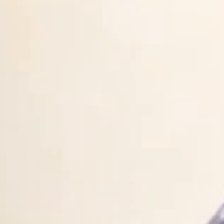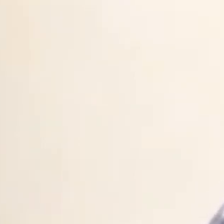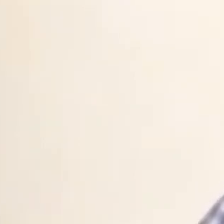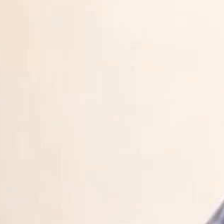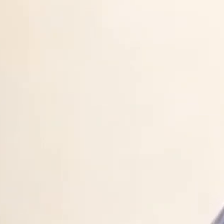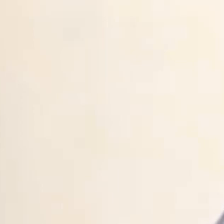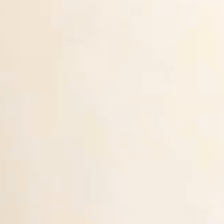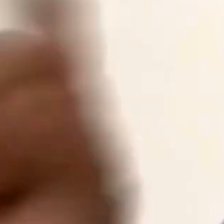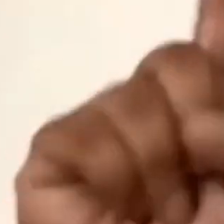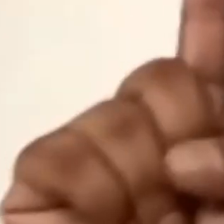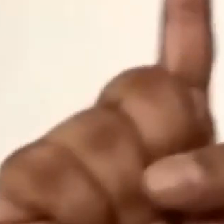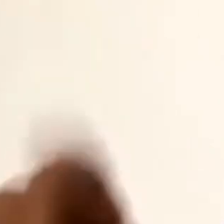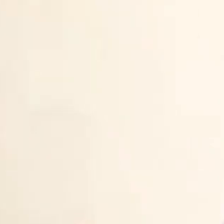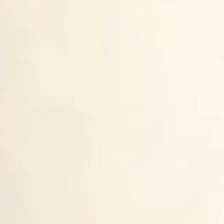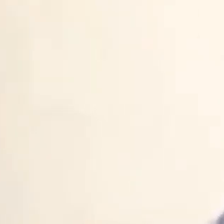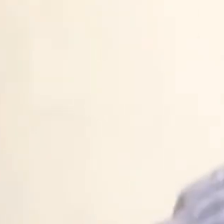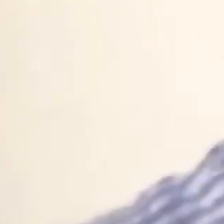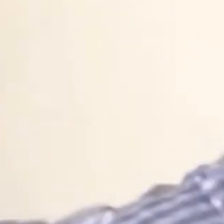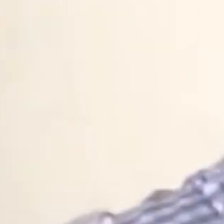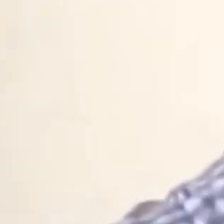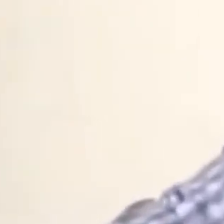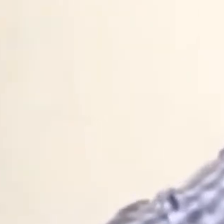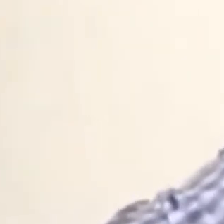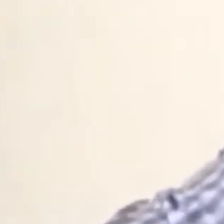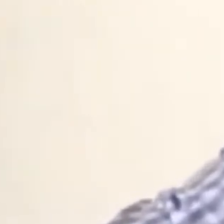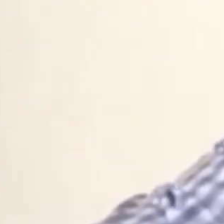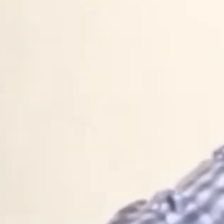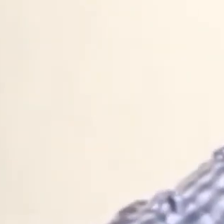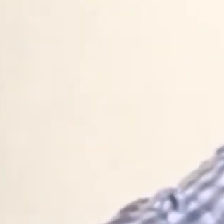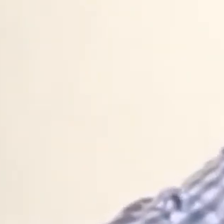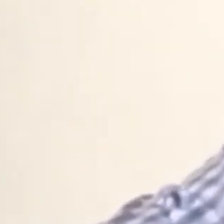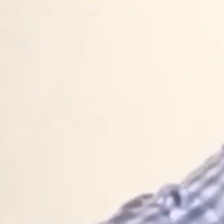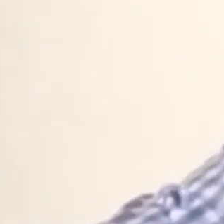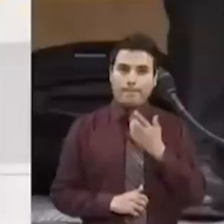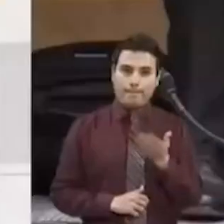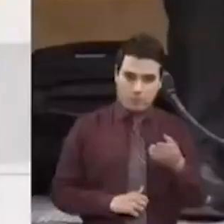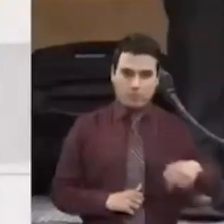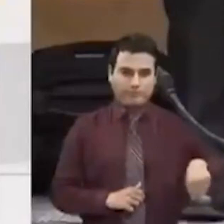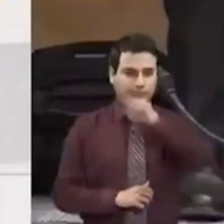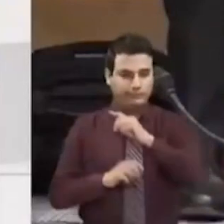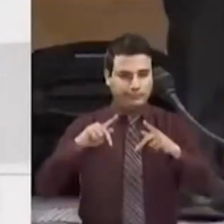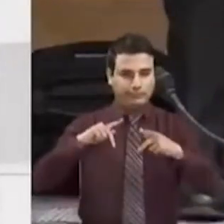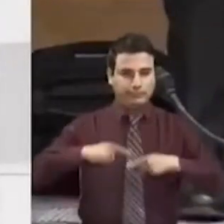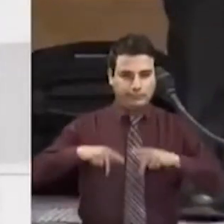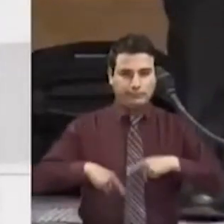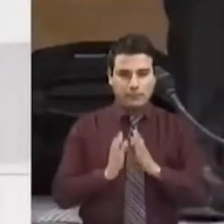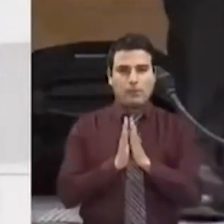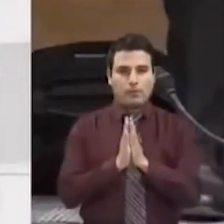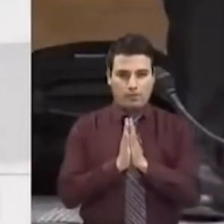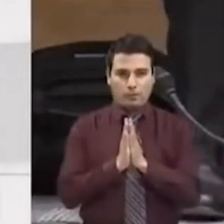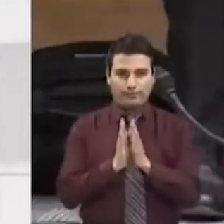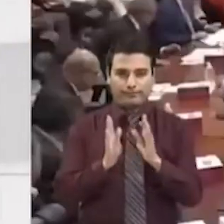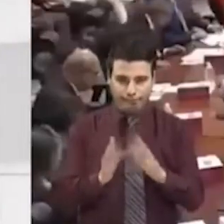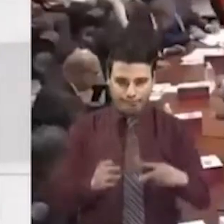valorado aprobado y validado por el tribunal Porque además fuimos objeto incluso tu servidor y otros compañeros de